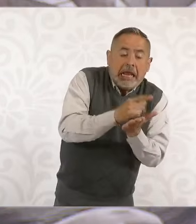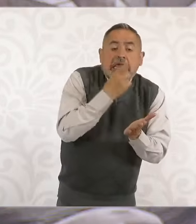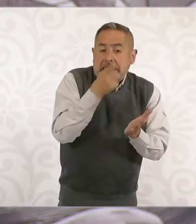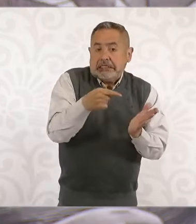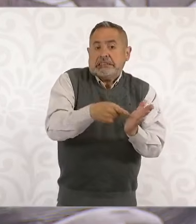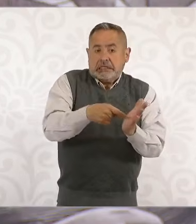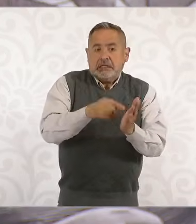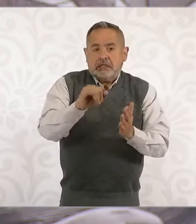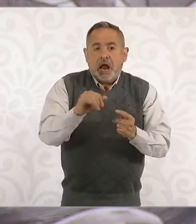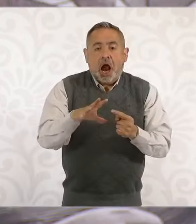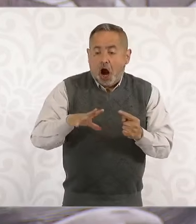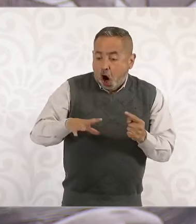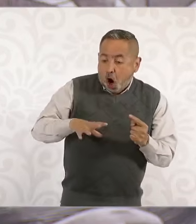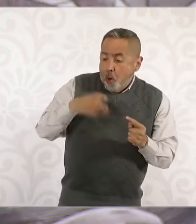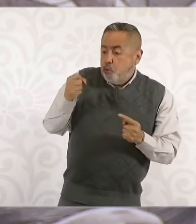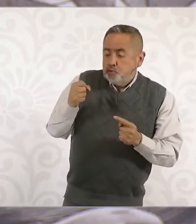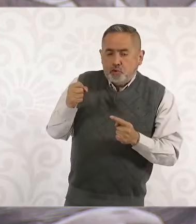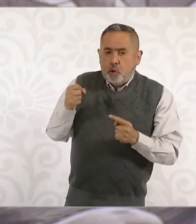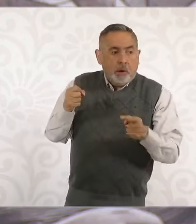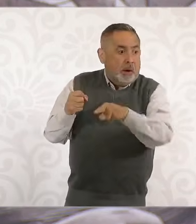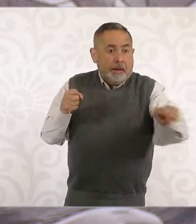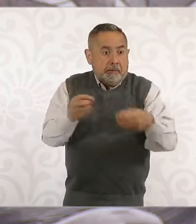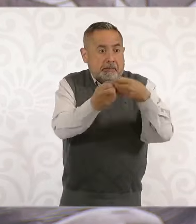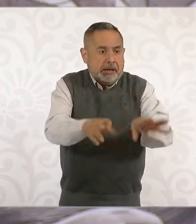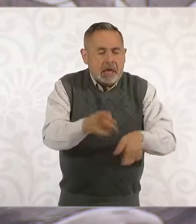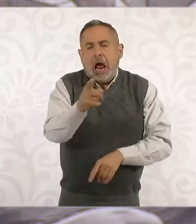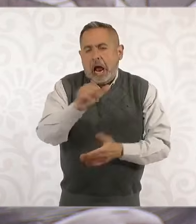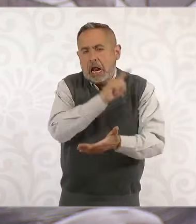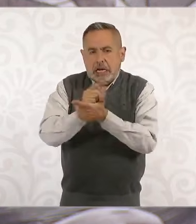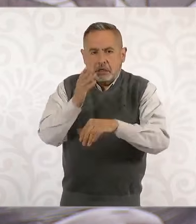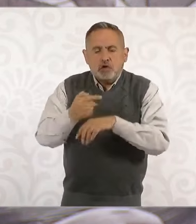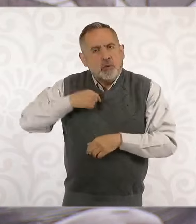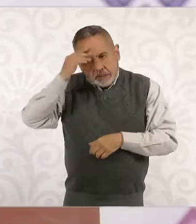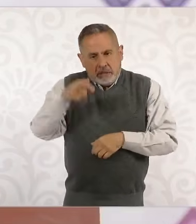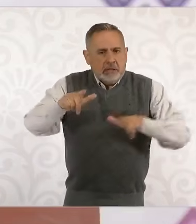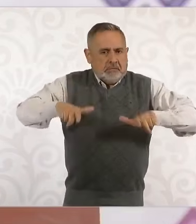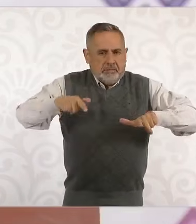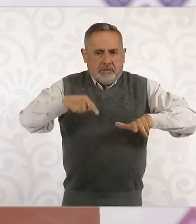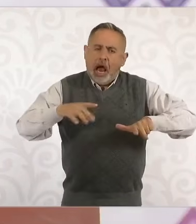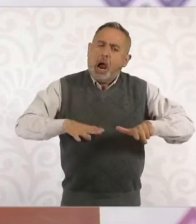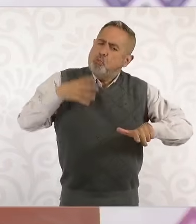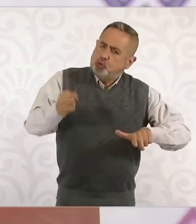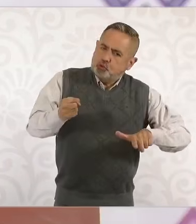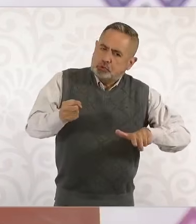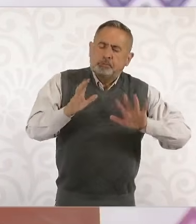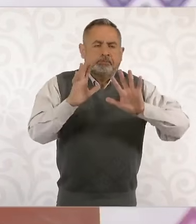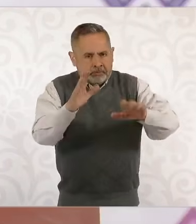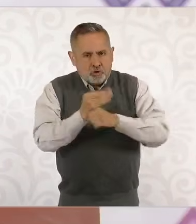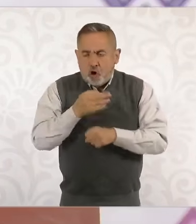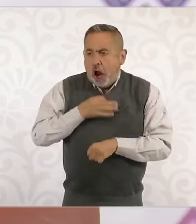hay abuso en contra de los consumidores, que es lo que nosotros consideramos que hacen estas plataformas. ¿Qué es lo que vamos a hacer? Vamos a buscarlas,